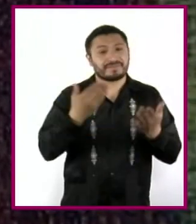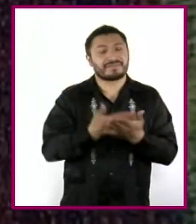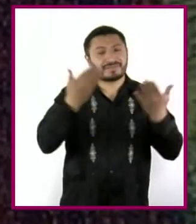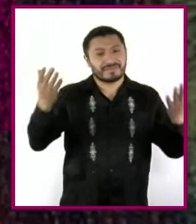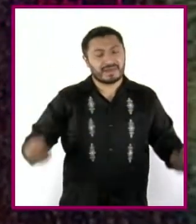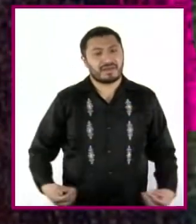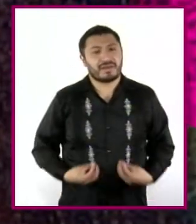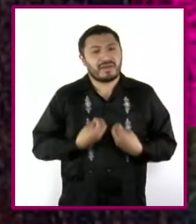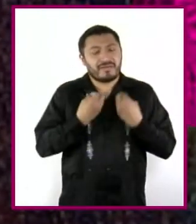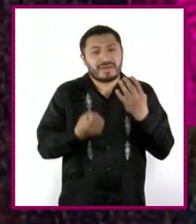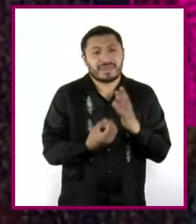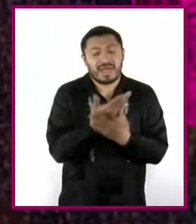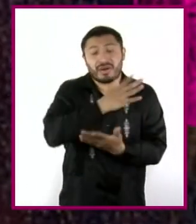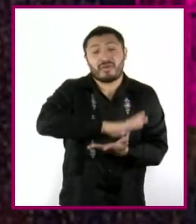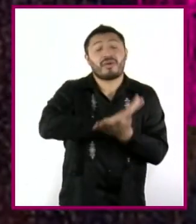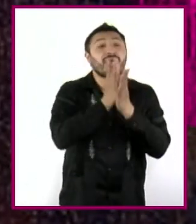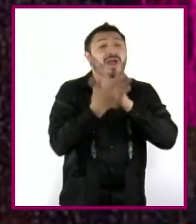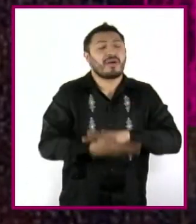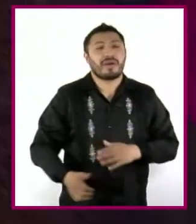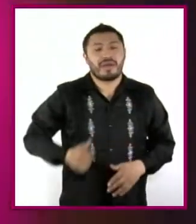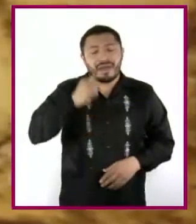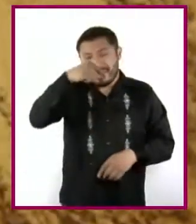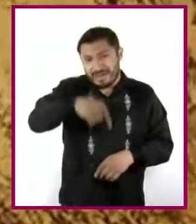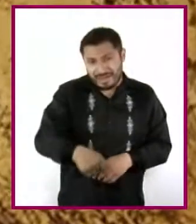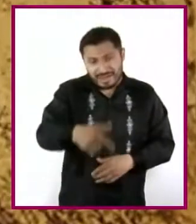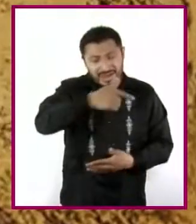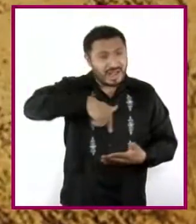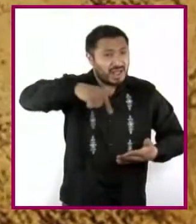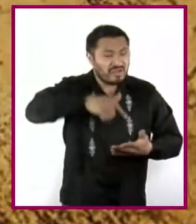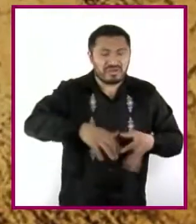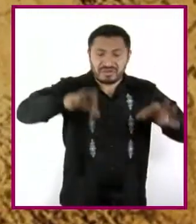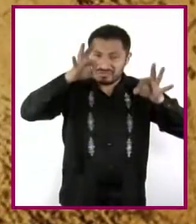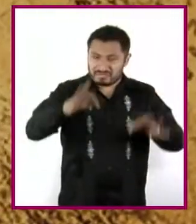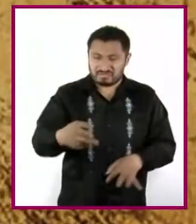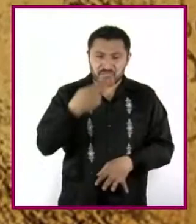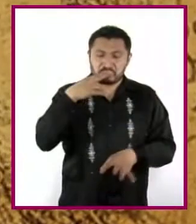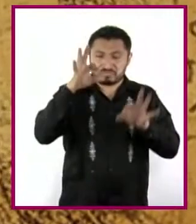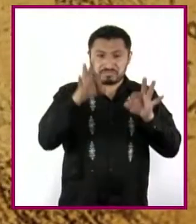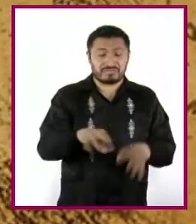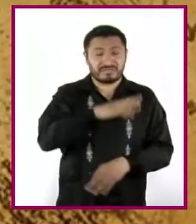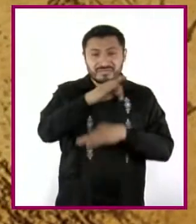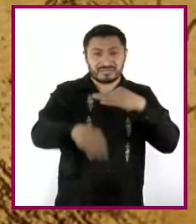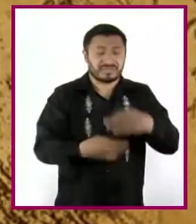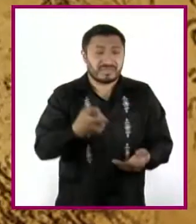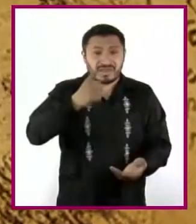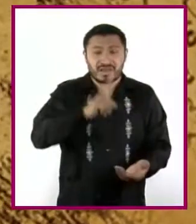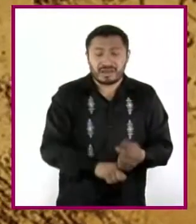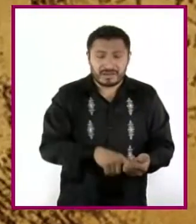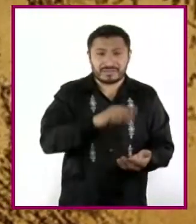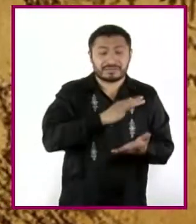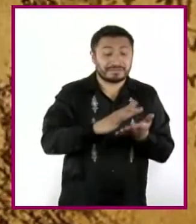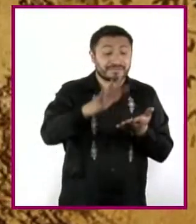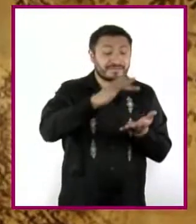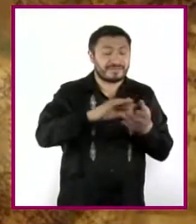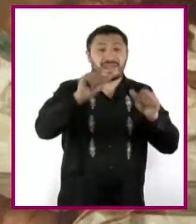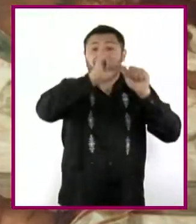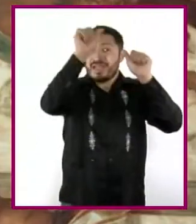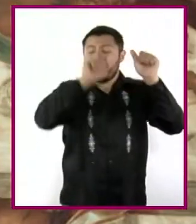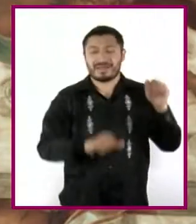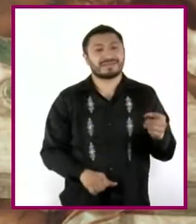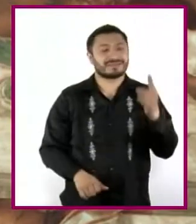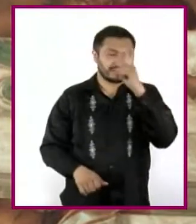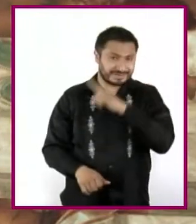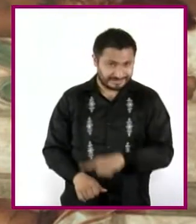renacer, de aprovechar el aquí y el ahora. Todo esto se expresa en la literatura y en el arte renacentista,